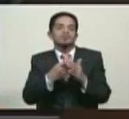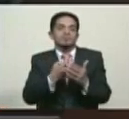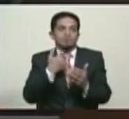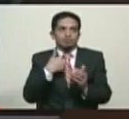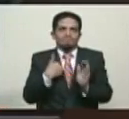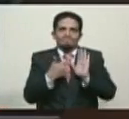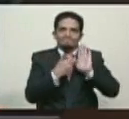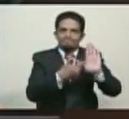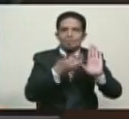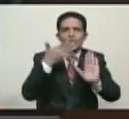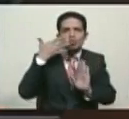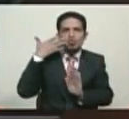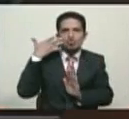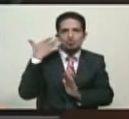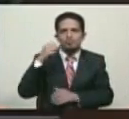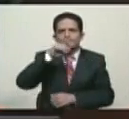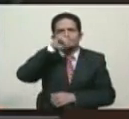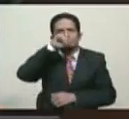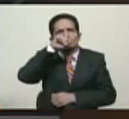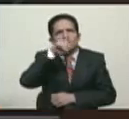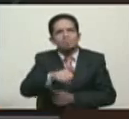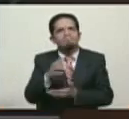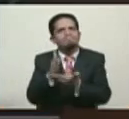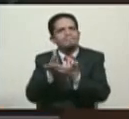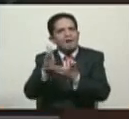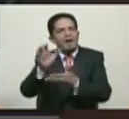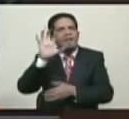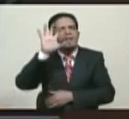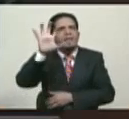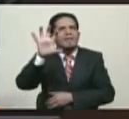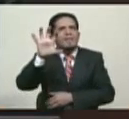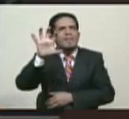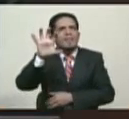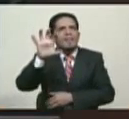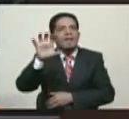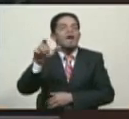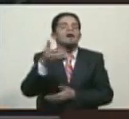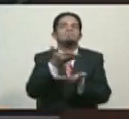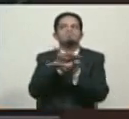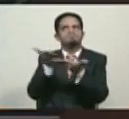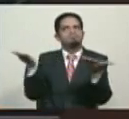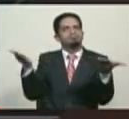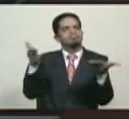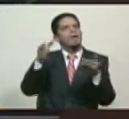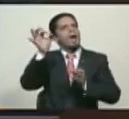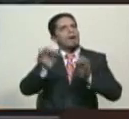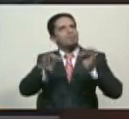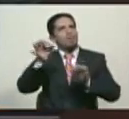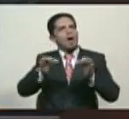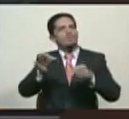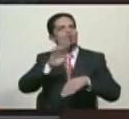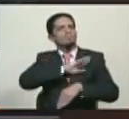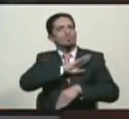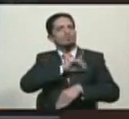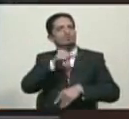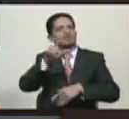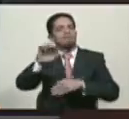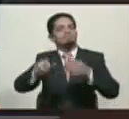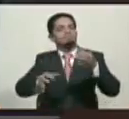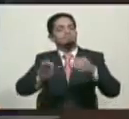mi orgullo y mi afecto incondicional, patriota y bolivariano, a los magistrados y magistradas del Tribunal Supremo de Justicia.